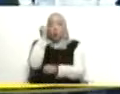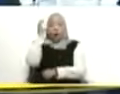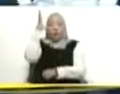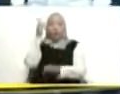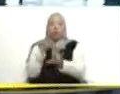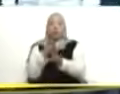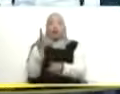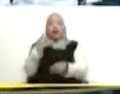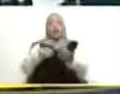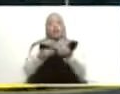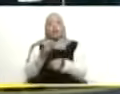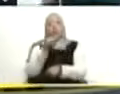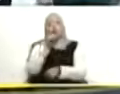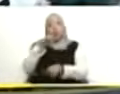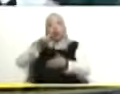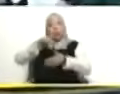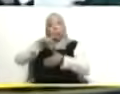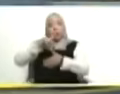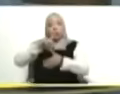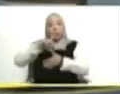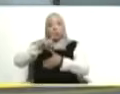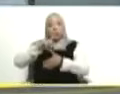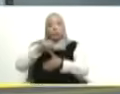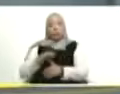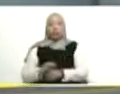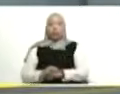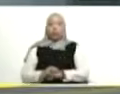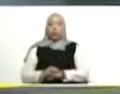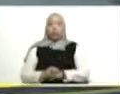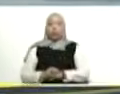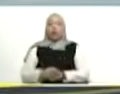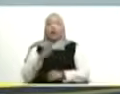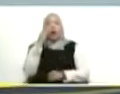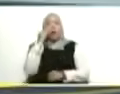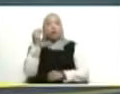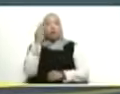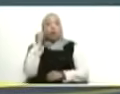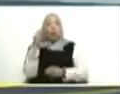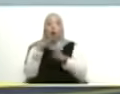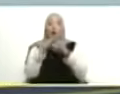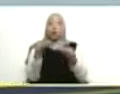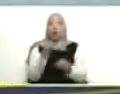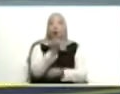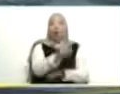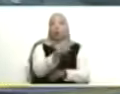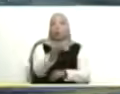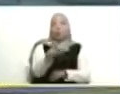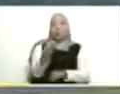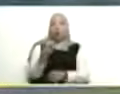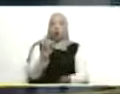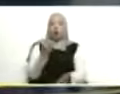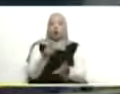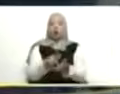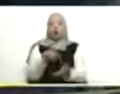para exportar en América Latina. Tenemos una experiencia en todo lo que es la parte